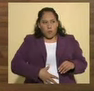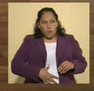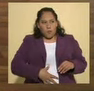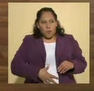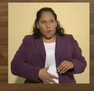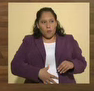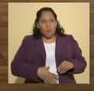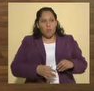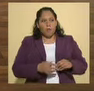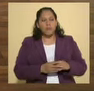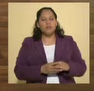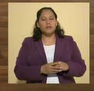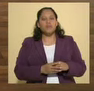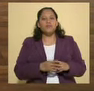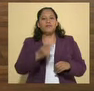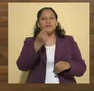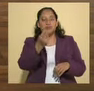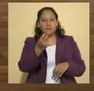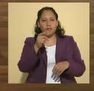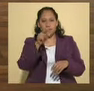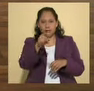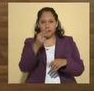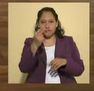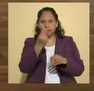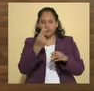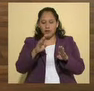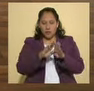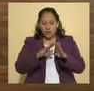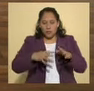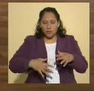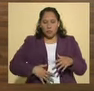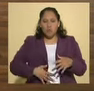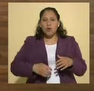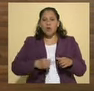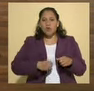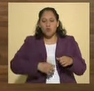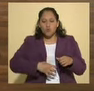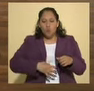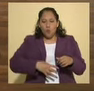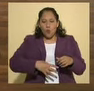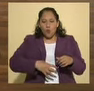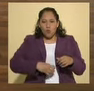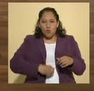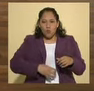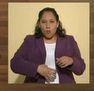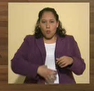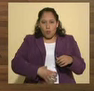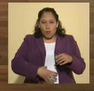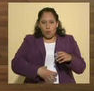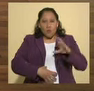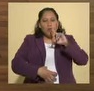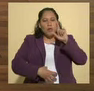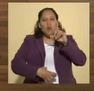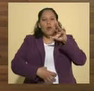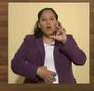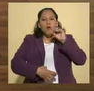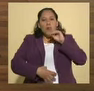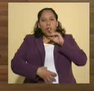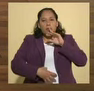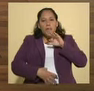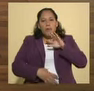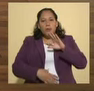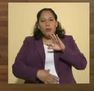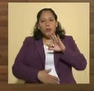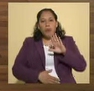estómago, y hacer que esa caja torácica se infle e irlo sacando poco a poco. Entonces, eso es lo que vamos a ir